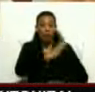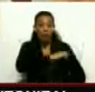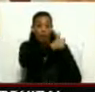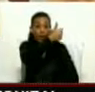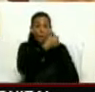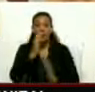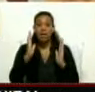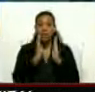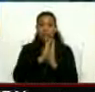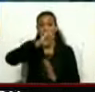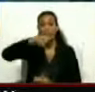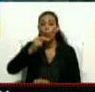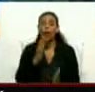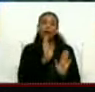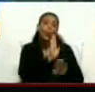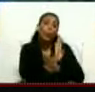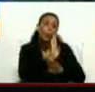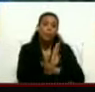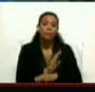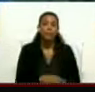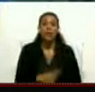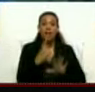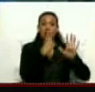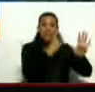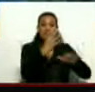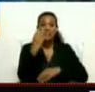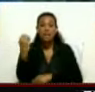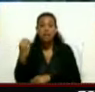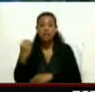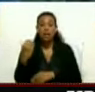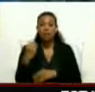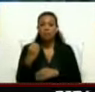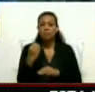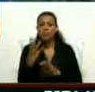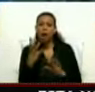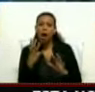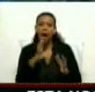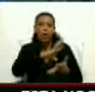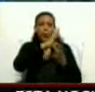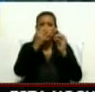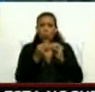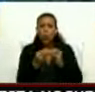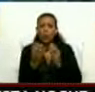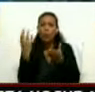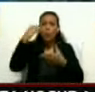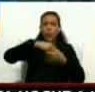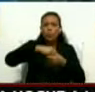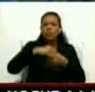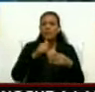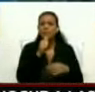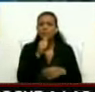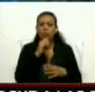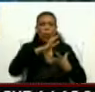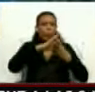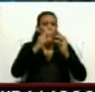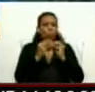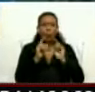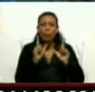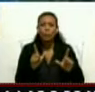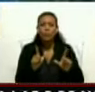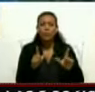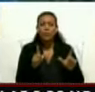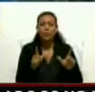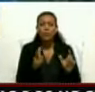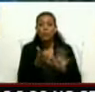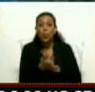San Joaquín Te Cuida. Entregamos más de 60 en total, incorporando todo lo que